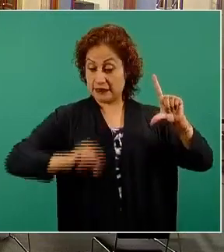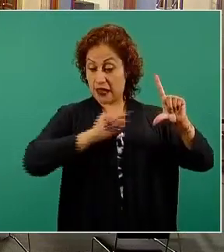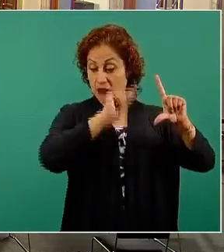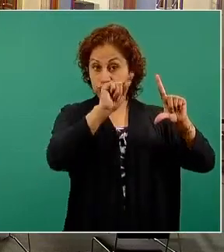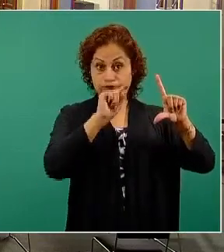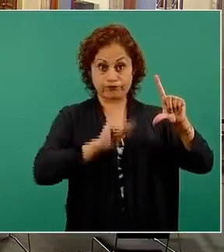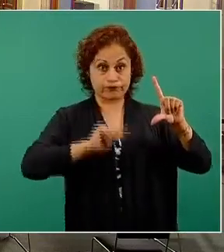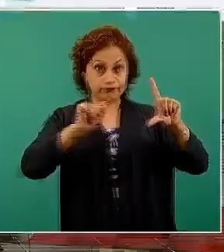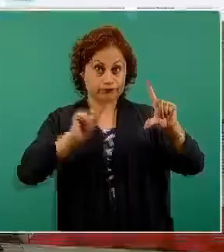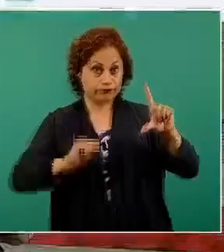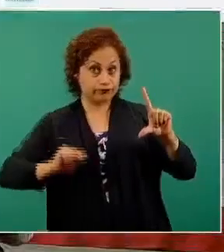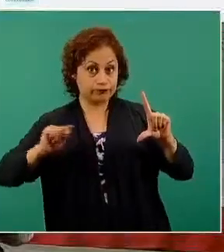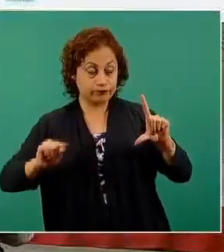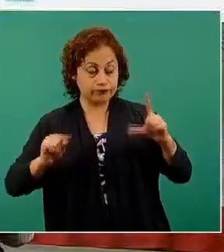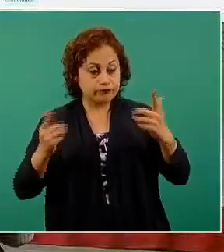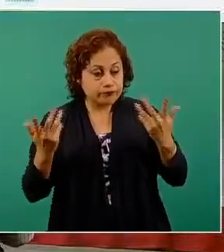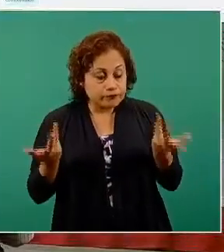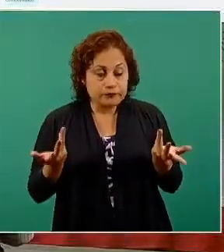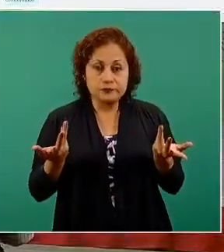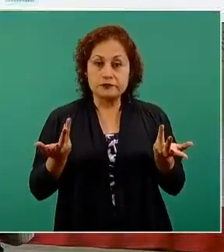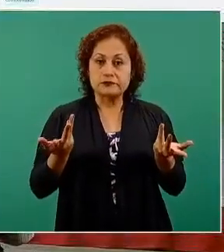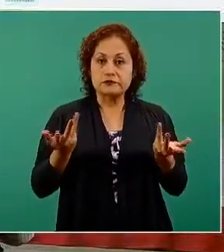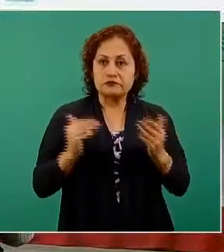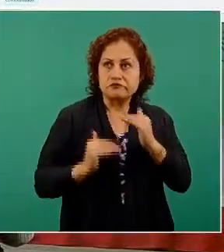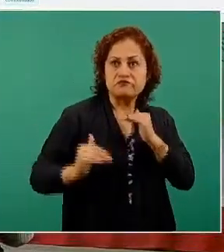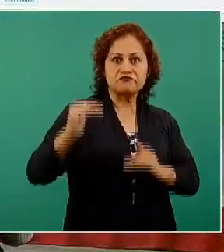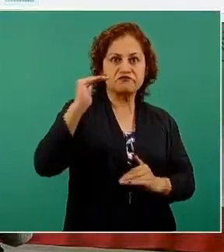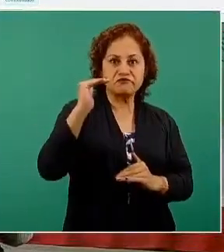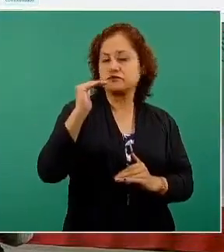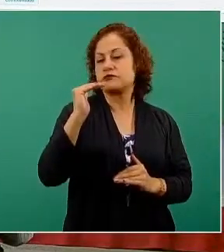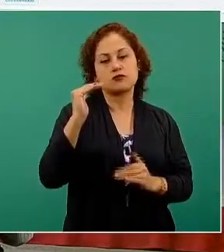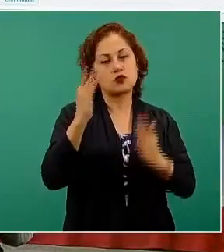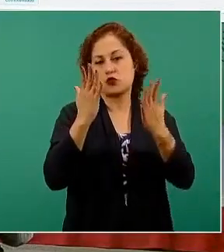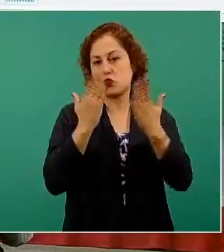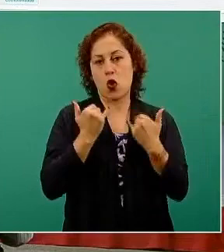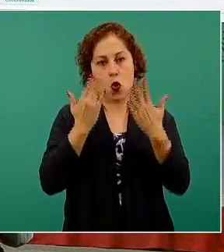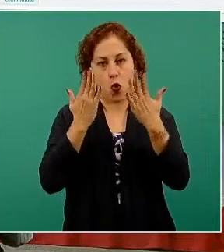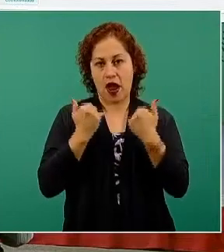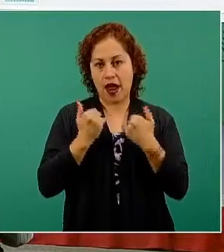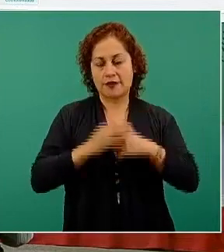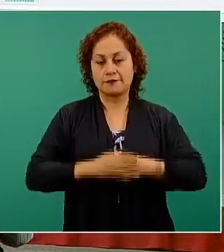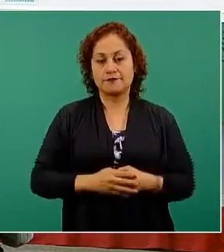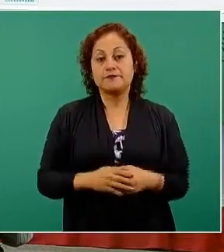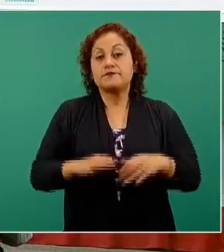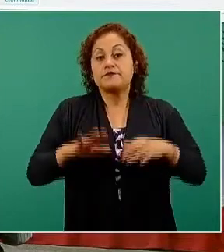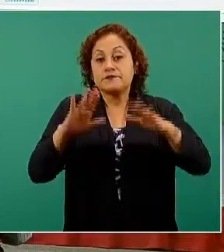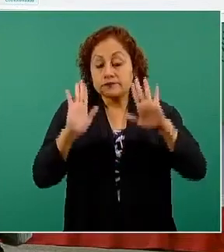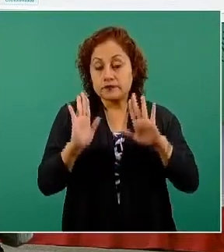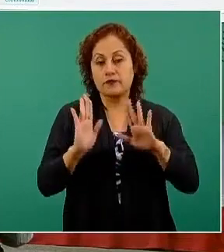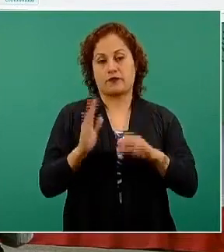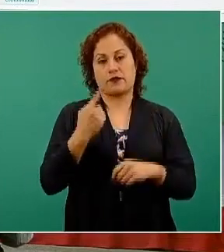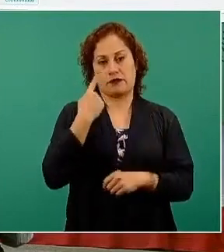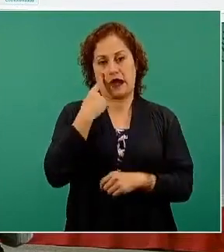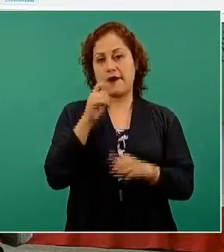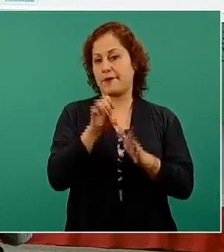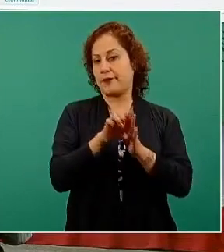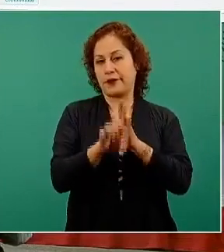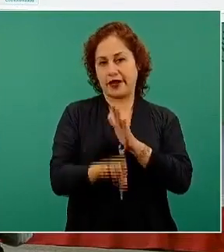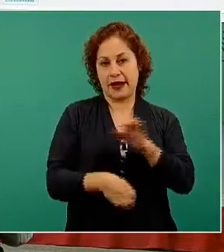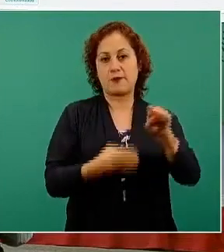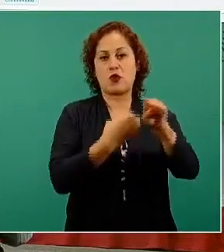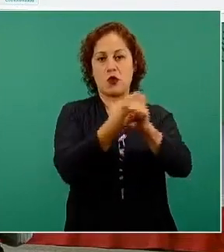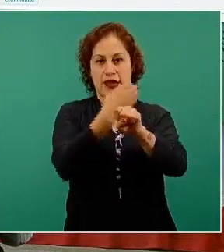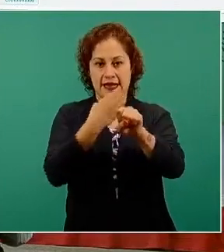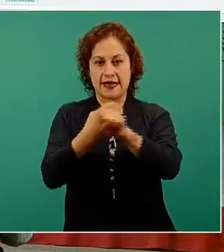se identifique algún nuevo ascenso, ¿no? Sí hemos identificado algunas entidades federativas donde este